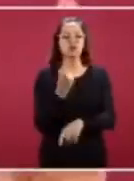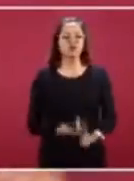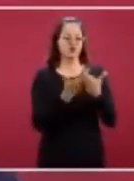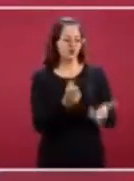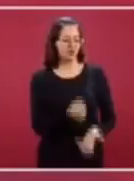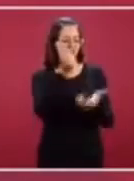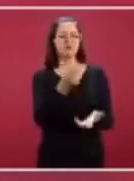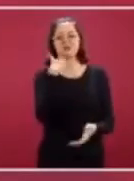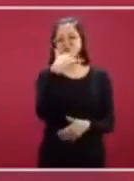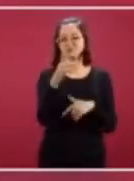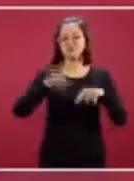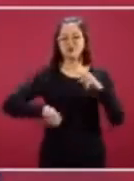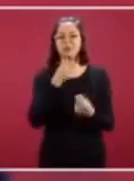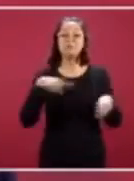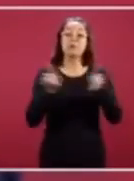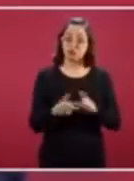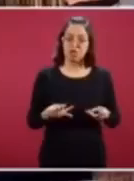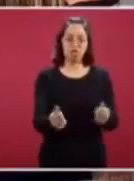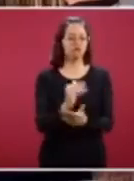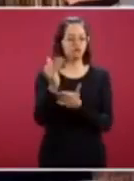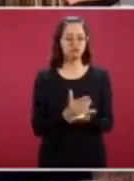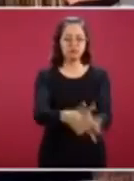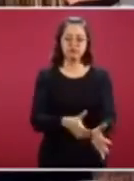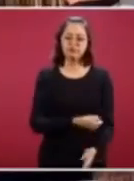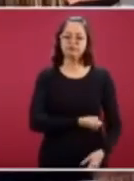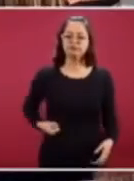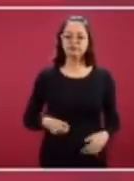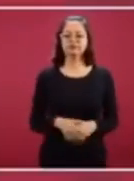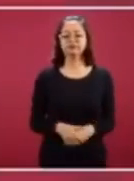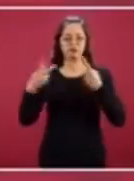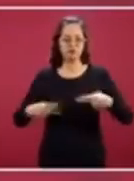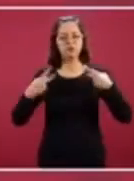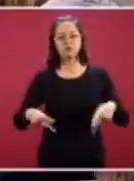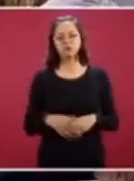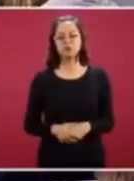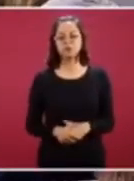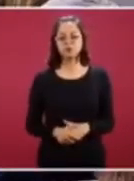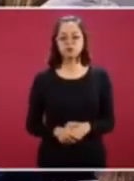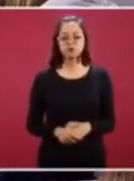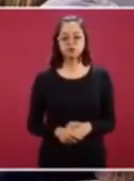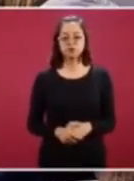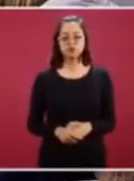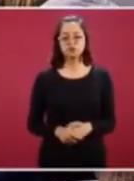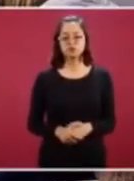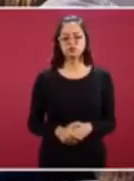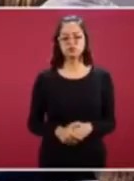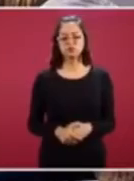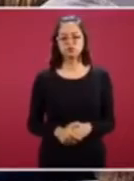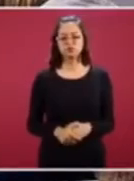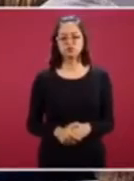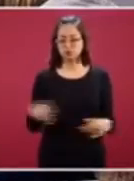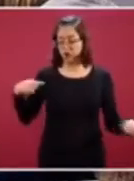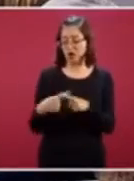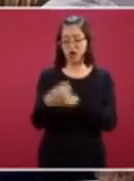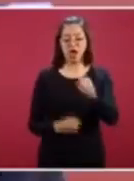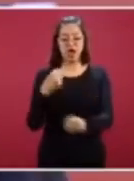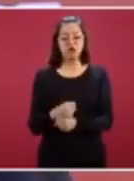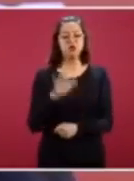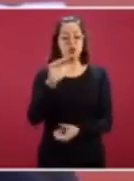y de la austeridad republicana, de los ahorros. ¿A dónde van los 5 mil millones que nos vamos a ahorrar este